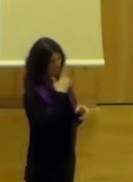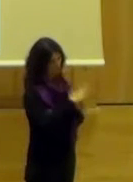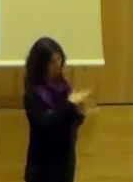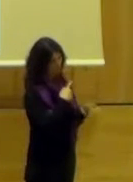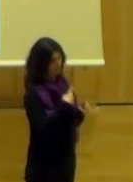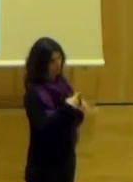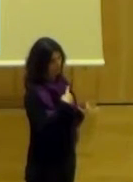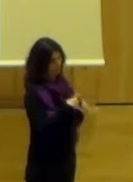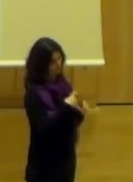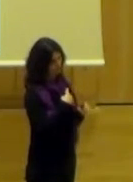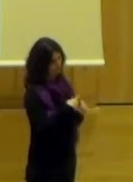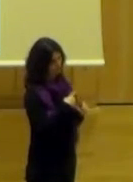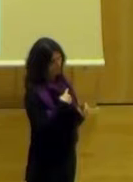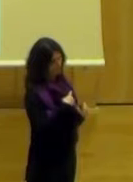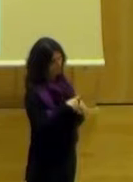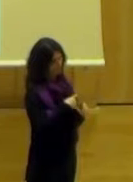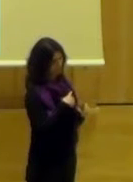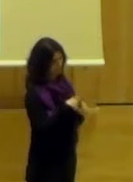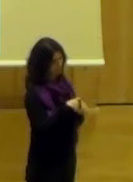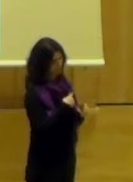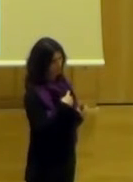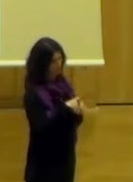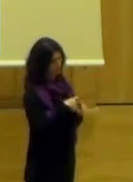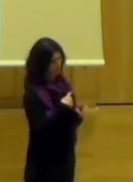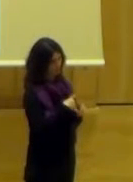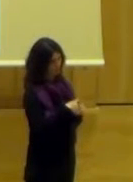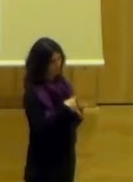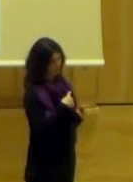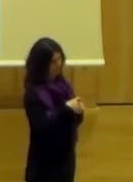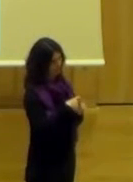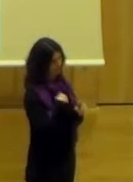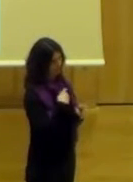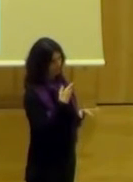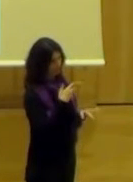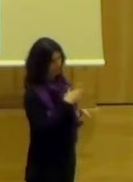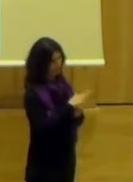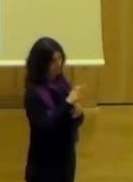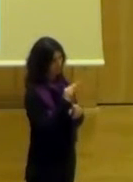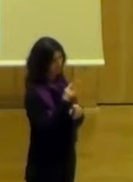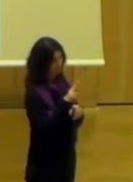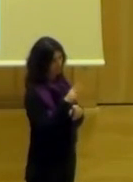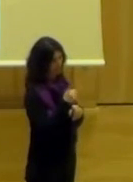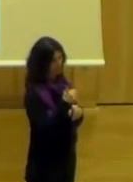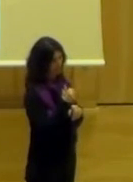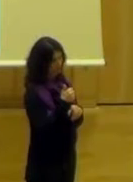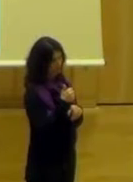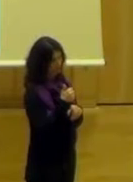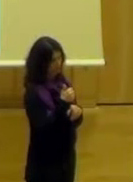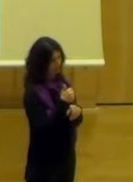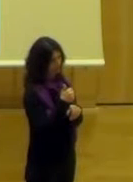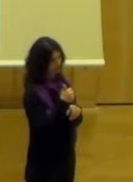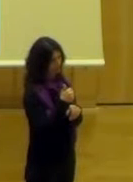positivas sobre la diversidad de la vecindad. Presenta Silvia Konieki, que